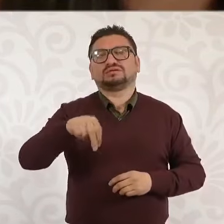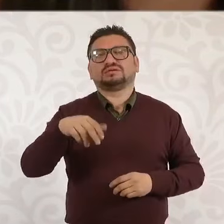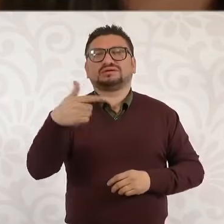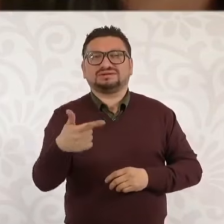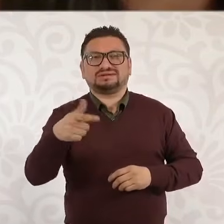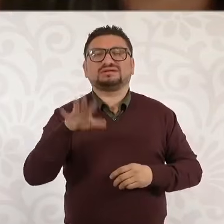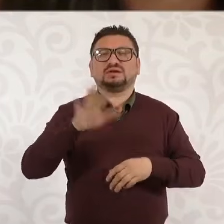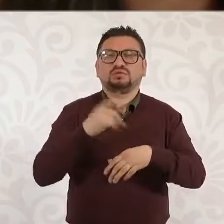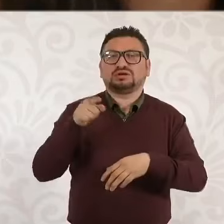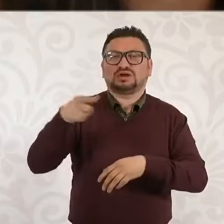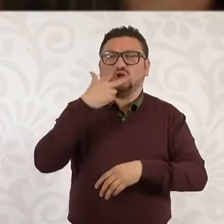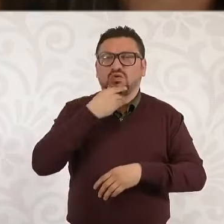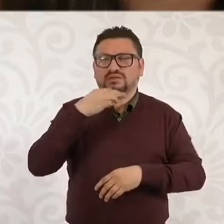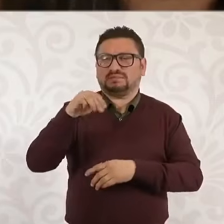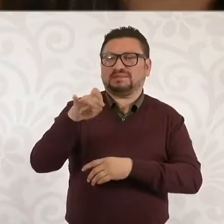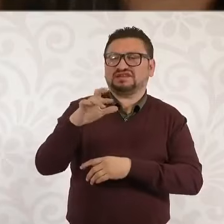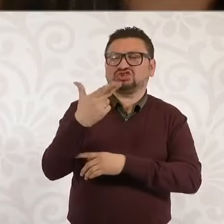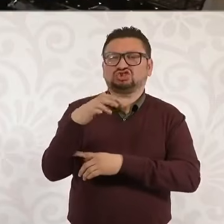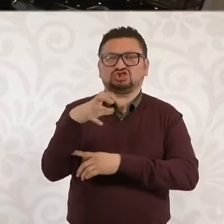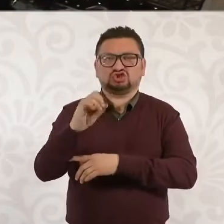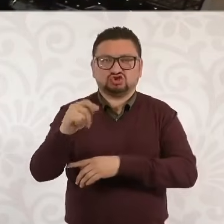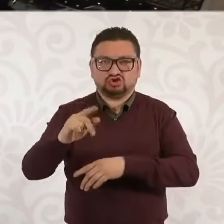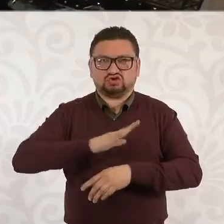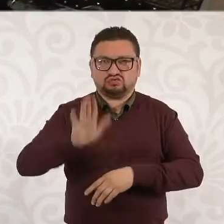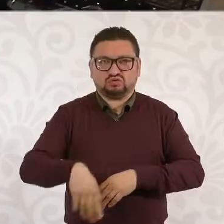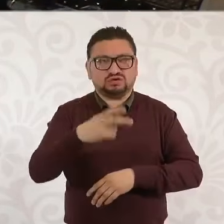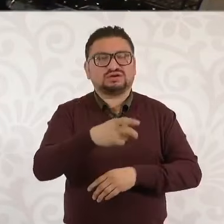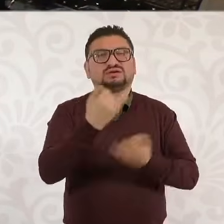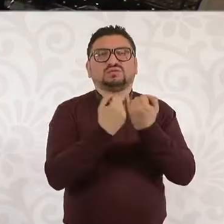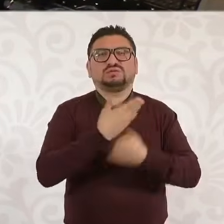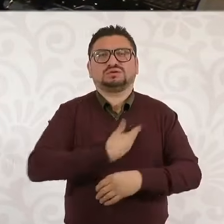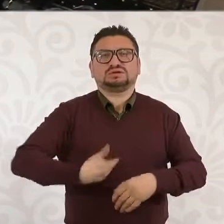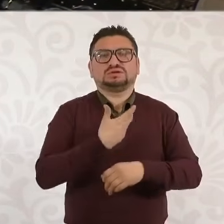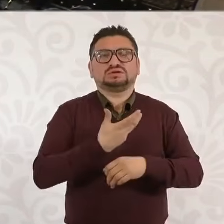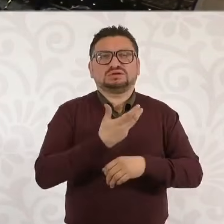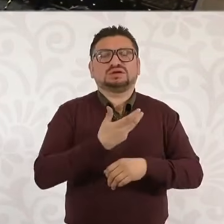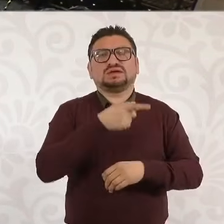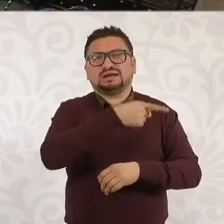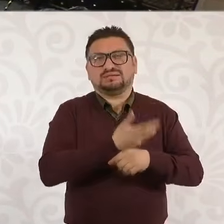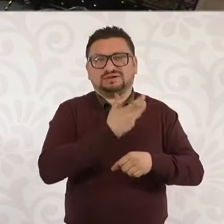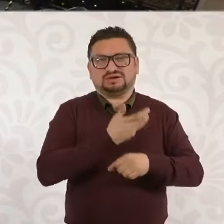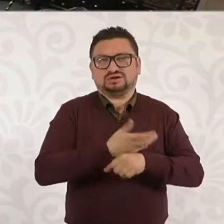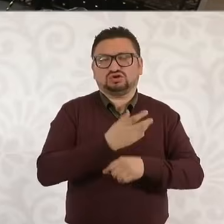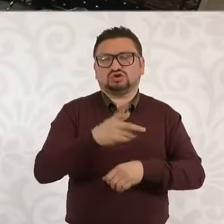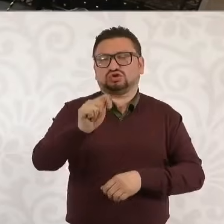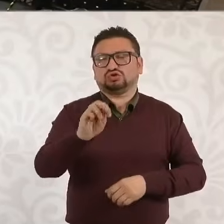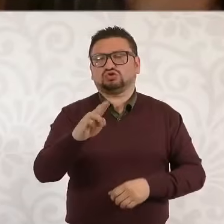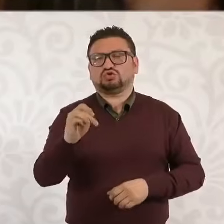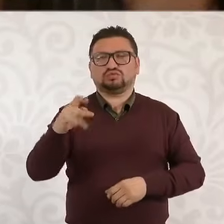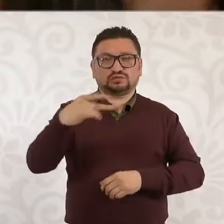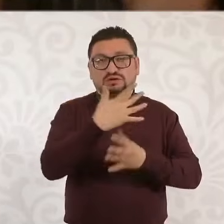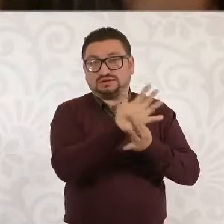Mencho, y también el presidente de Estados Unidos, Donald Trump, pues ayer en la noche señala que pues